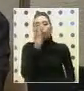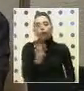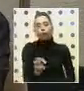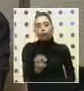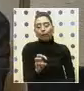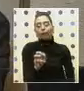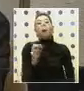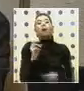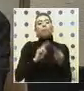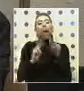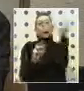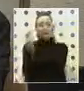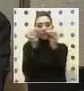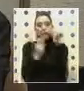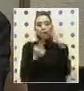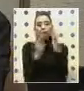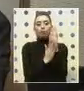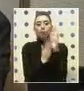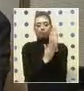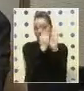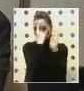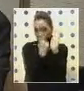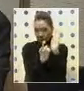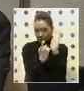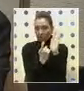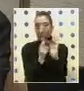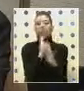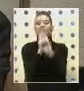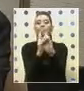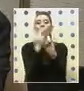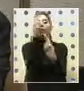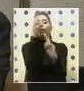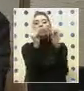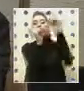políticas serias que cubran sus especiales necesidades.